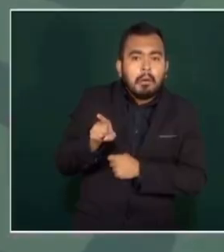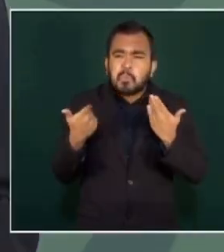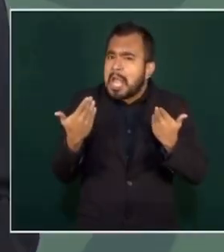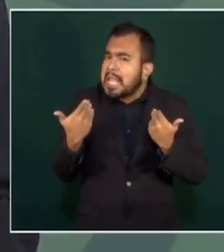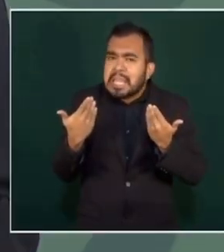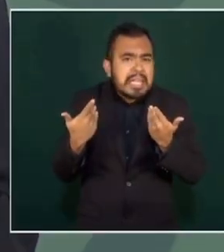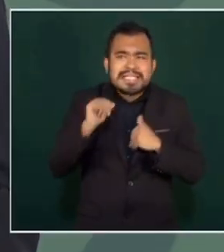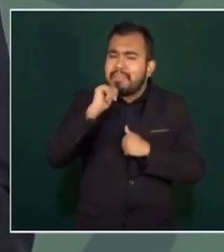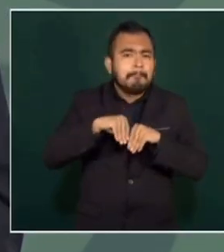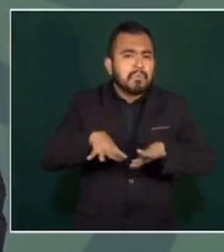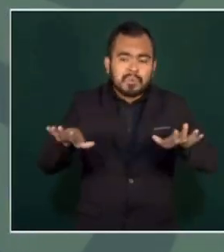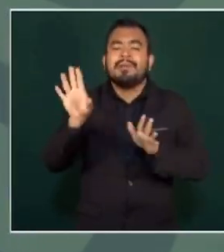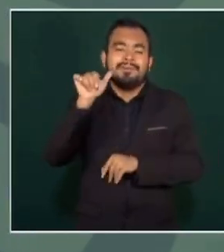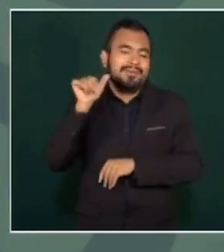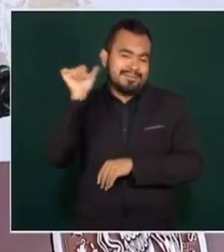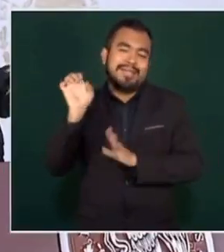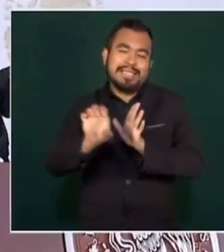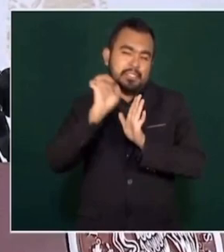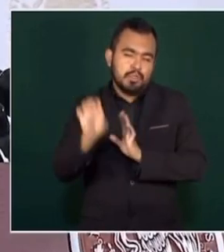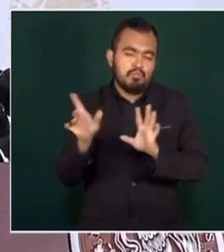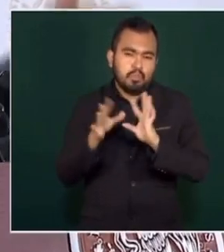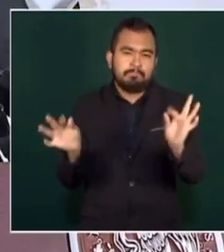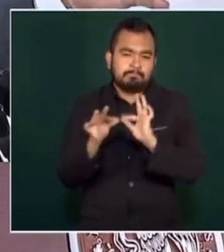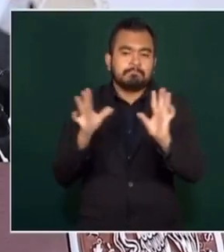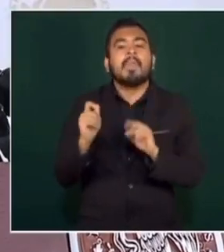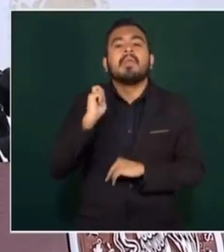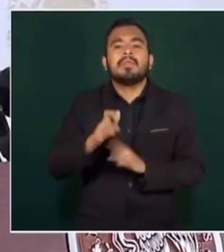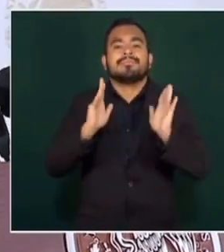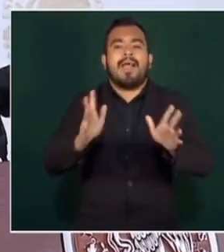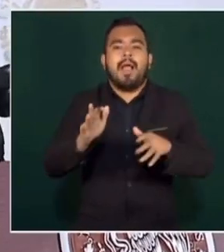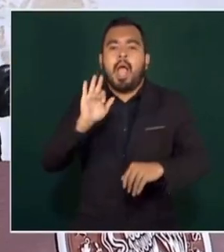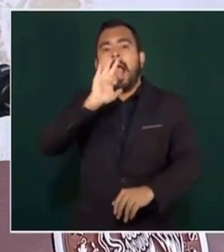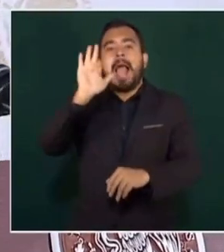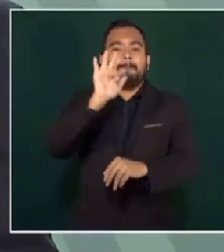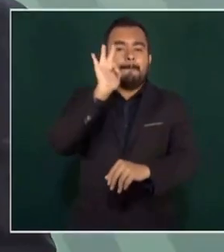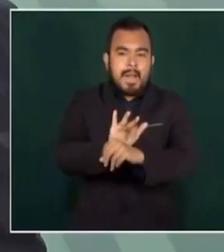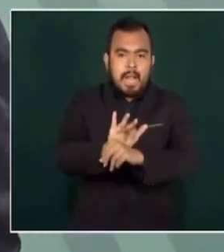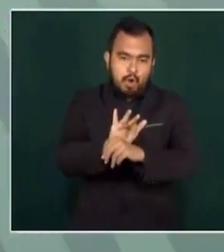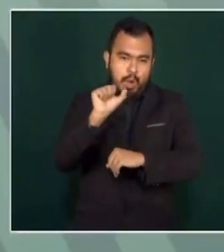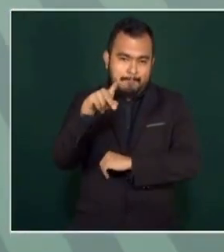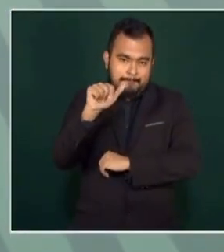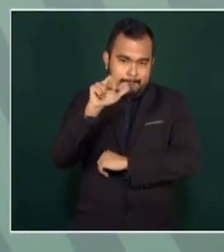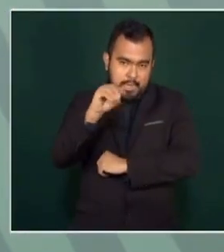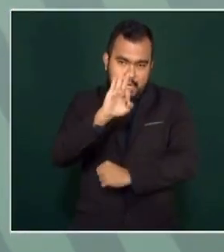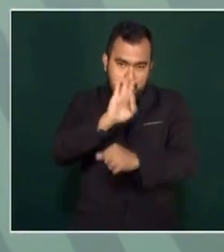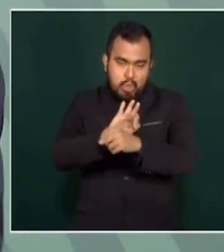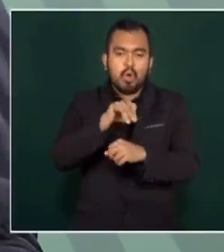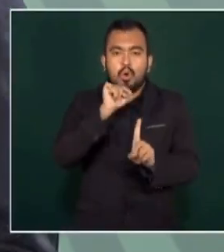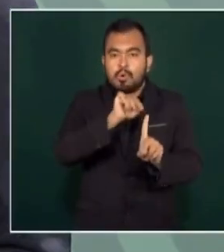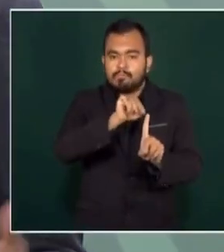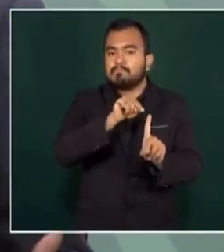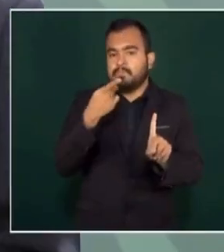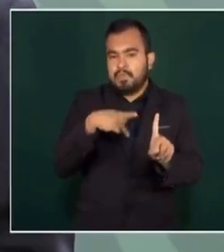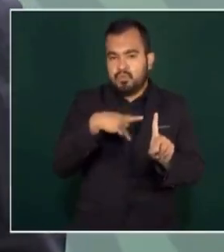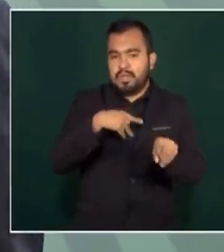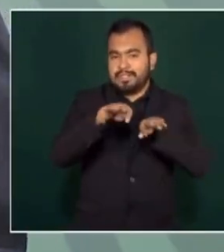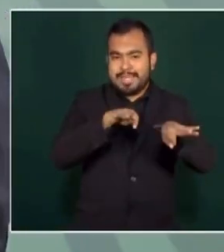nota. Ayer, por ejemplo, hablamos de que se amparó a uno de los colaboradores